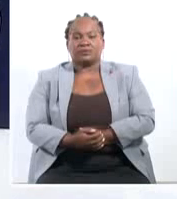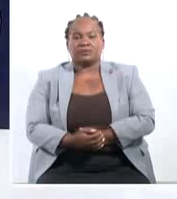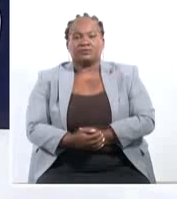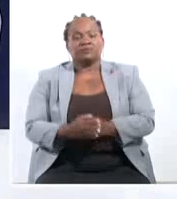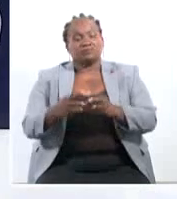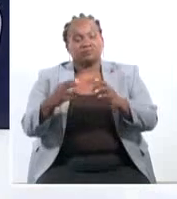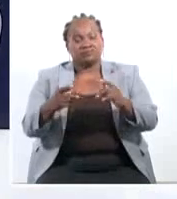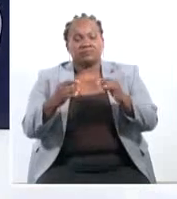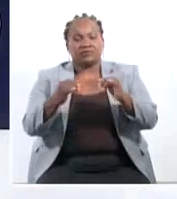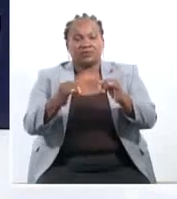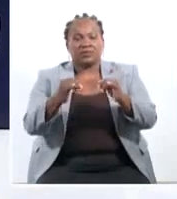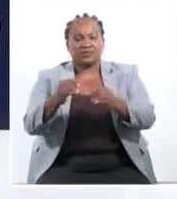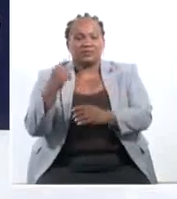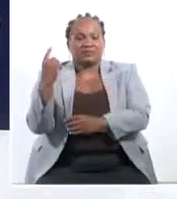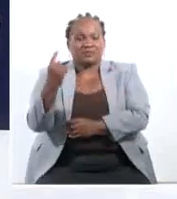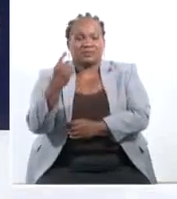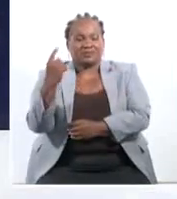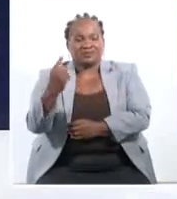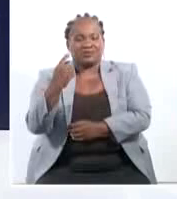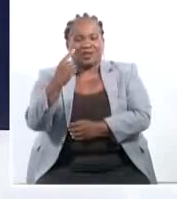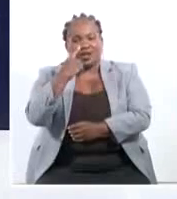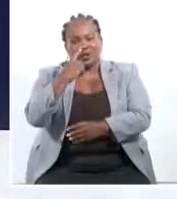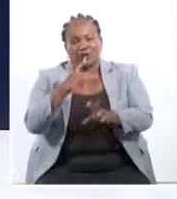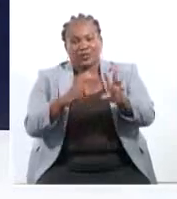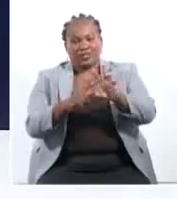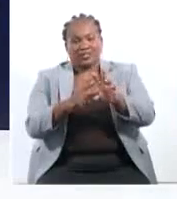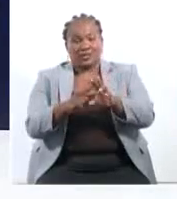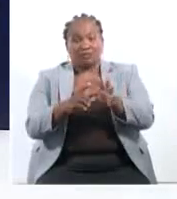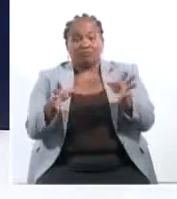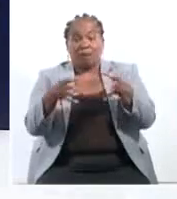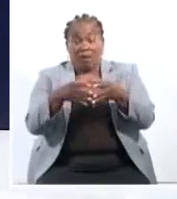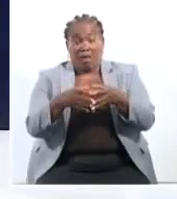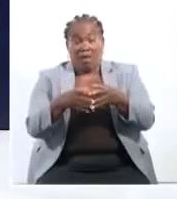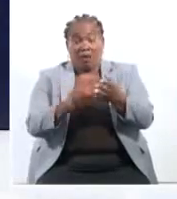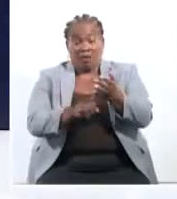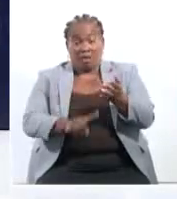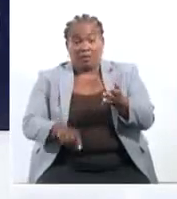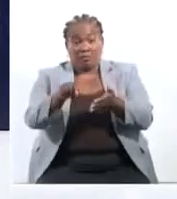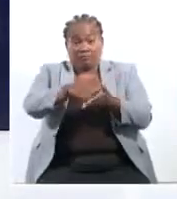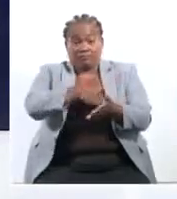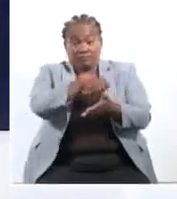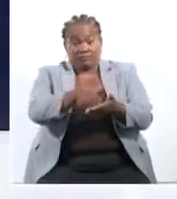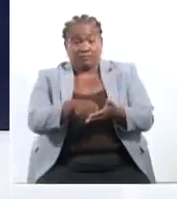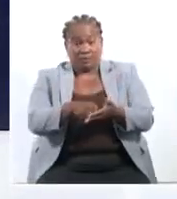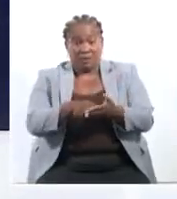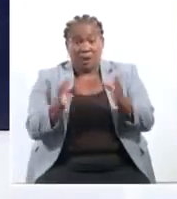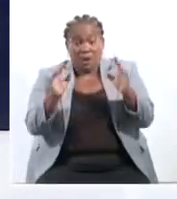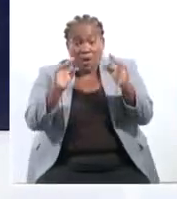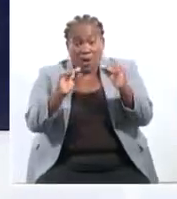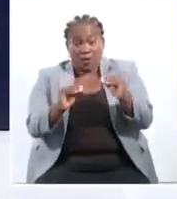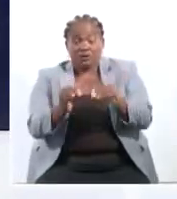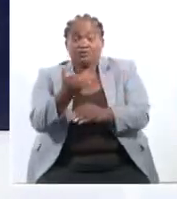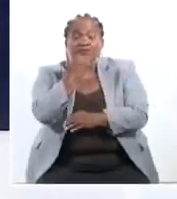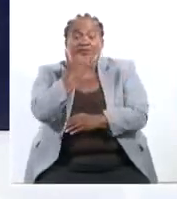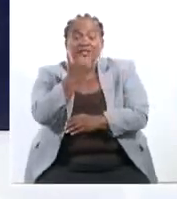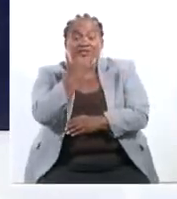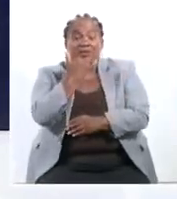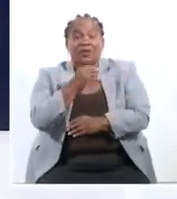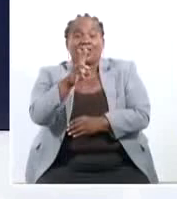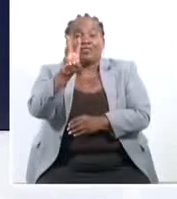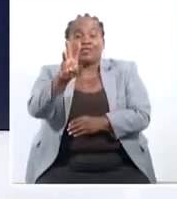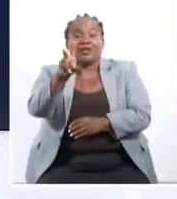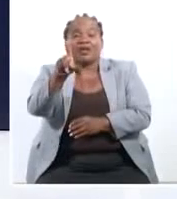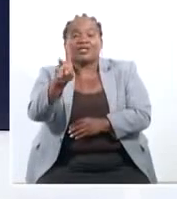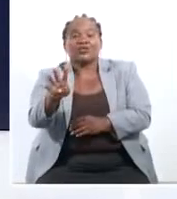Retomamos la información nacional en nuestro noticiero del mediodía. La Unión Eléctrica pronostica en el pico nocturno afectaciones en el entorno de los